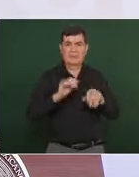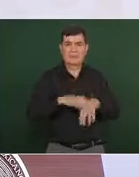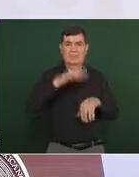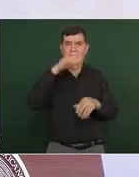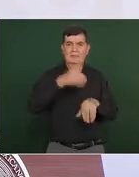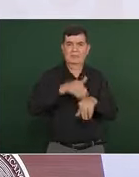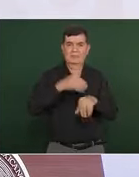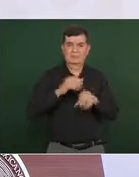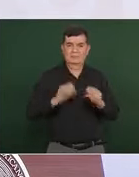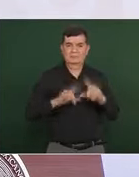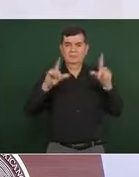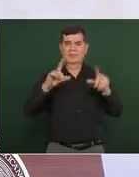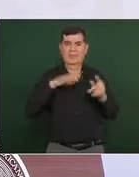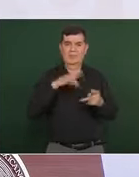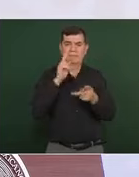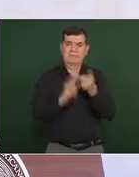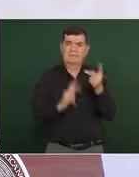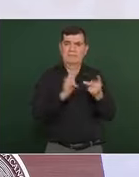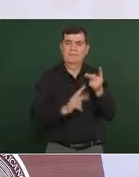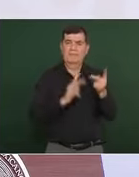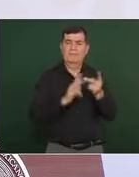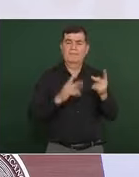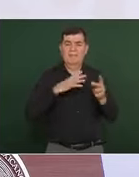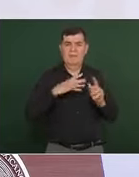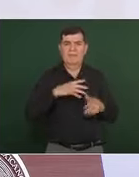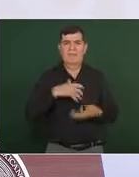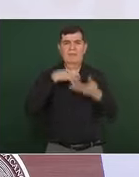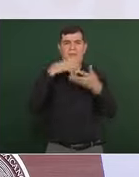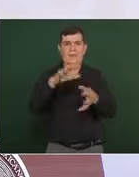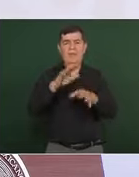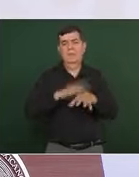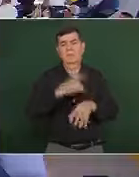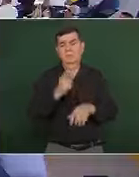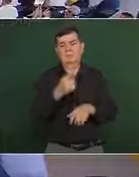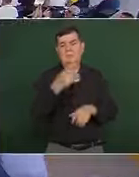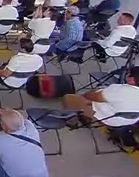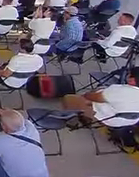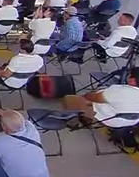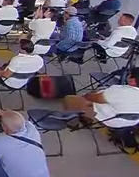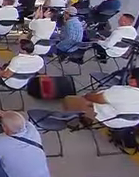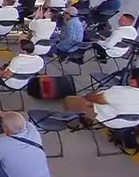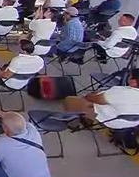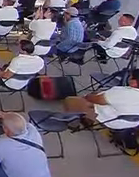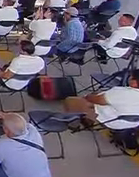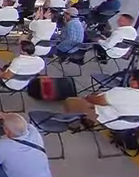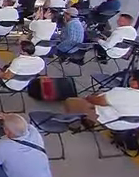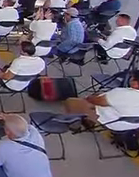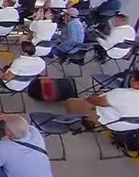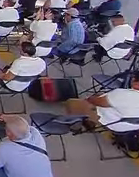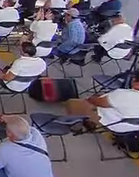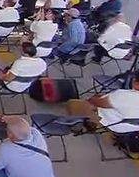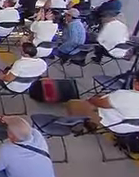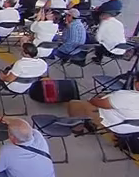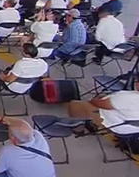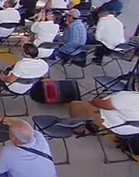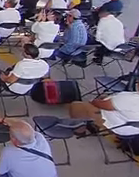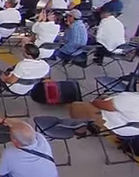lo que está pendiente de que sea entregado por las empresas. Entonces estaremos